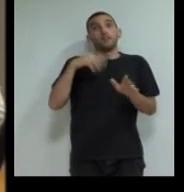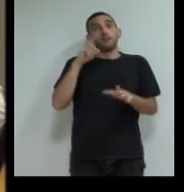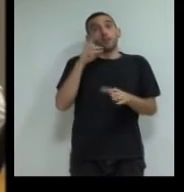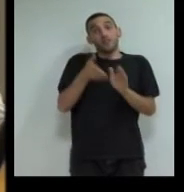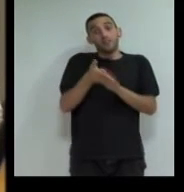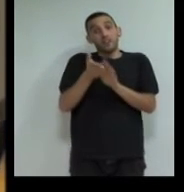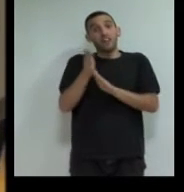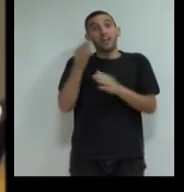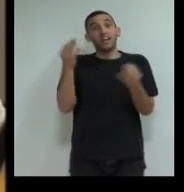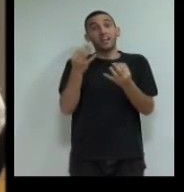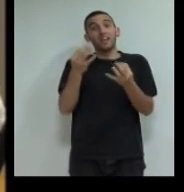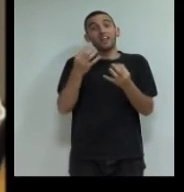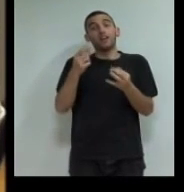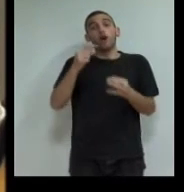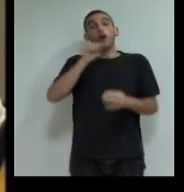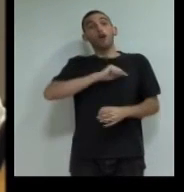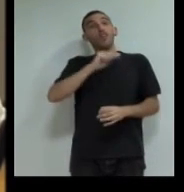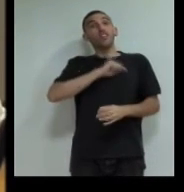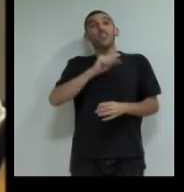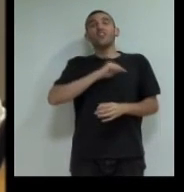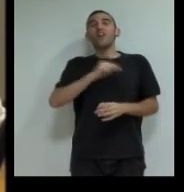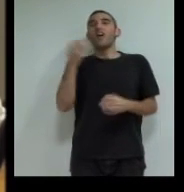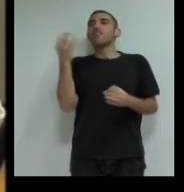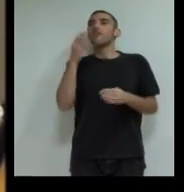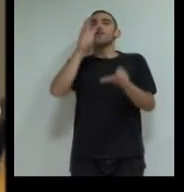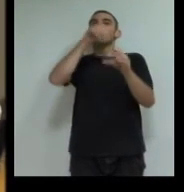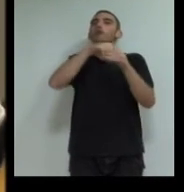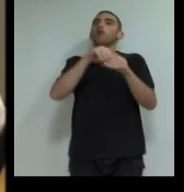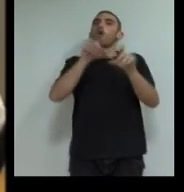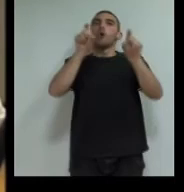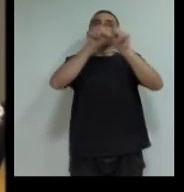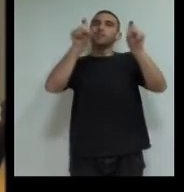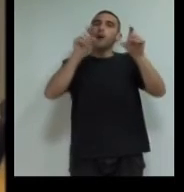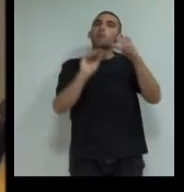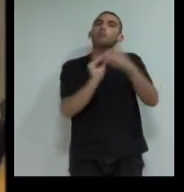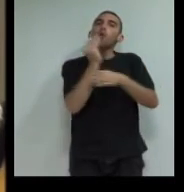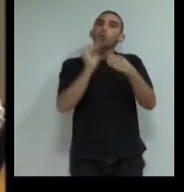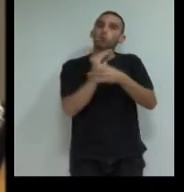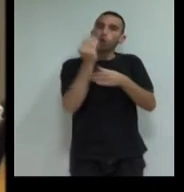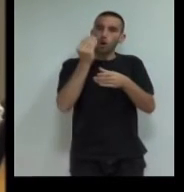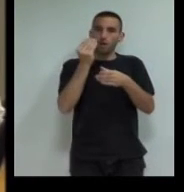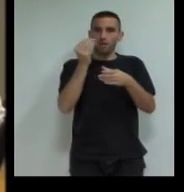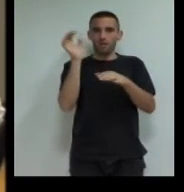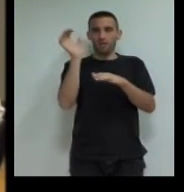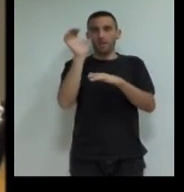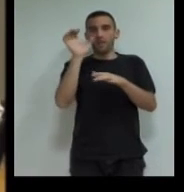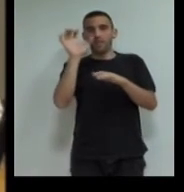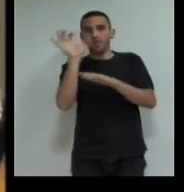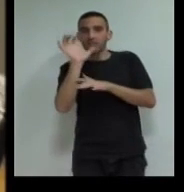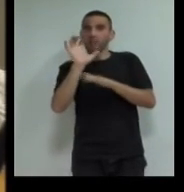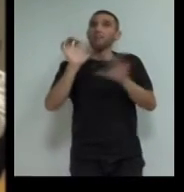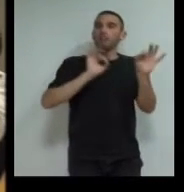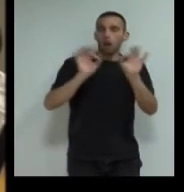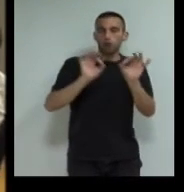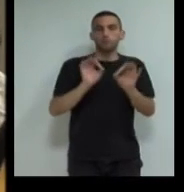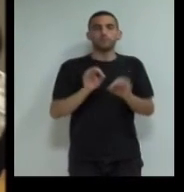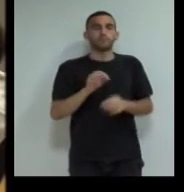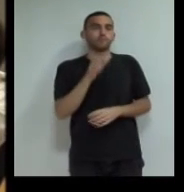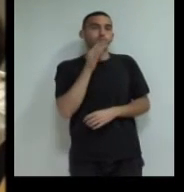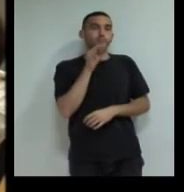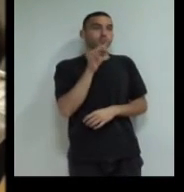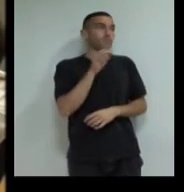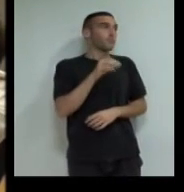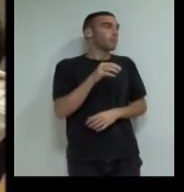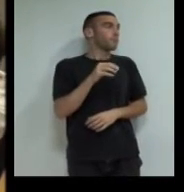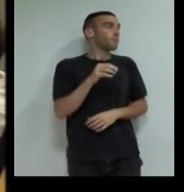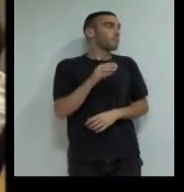que realmente las que se tienen que concienciar de esto son las productoras y las compañías, por lo menos en el teatro, que es lo que más conozco. Yo en el caso del cine luego voy a decir algo, Miguel. Sí,